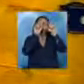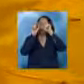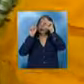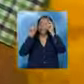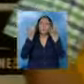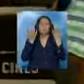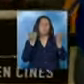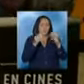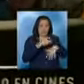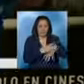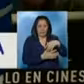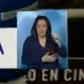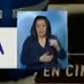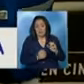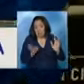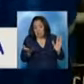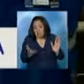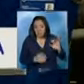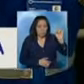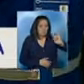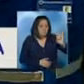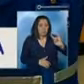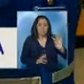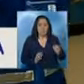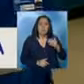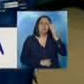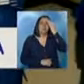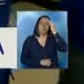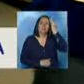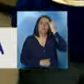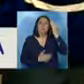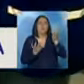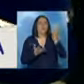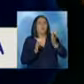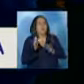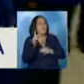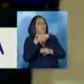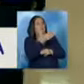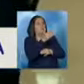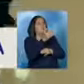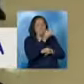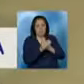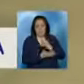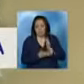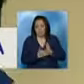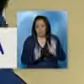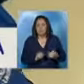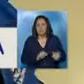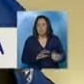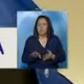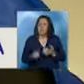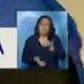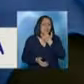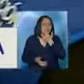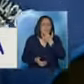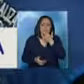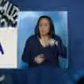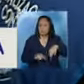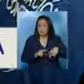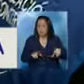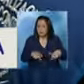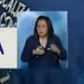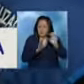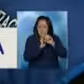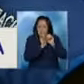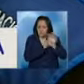de evacuación para que si es que hay alguna emergencia sepa por dónde salir sin mayor problemas. Correcto. Finalmente, ¿qué va a ocurrir con esta sala, con este